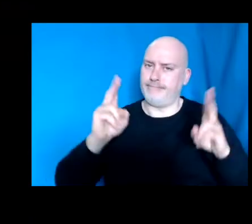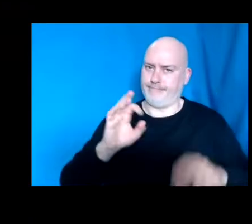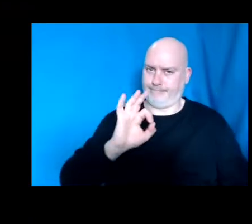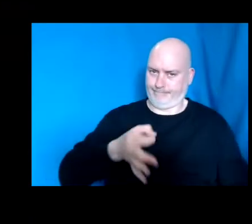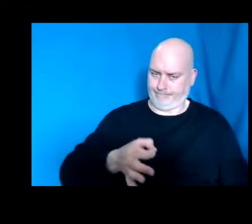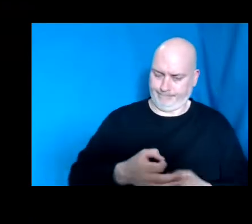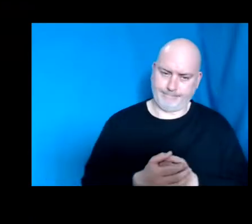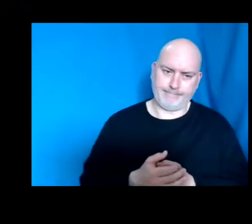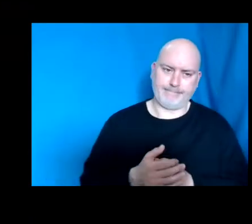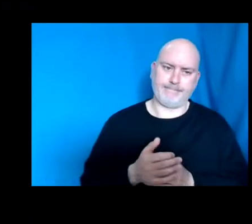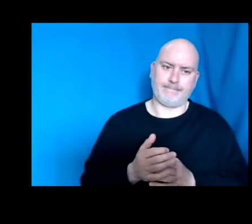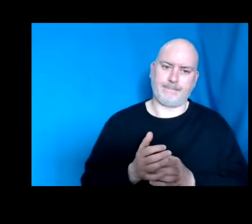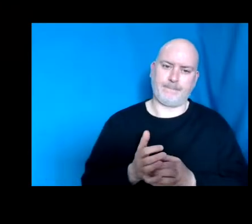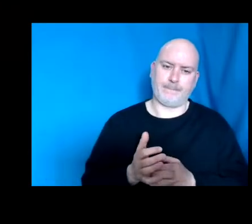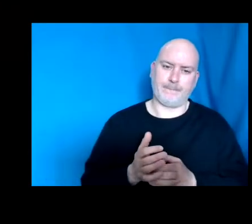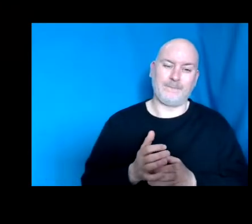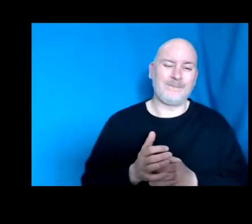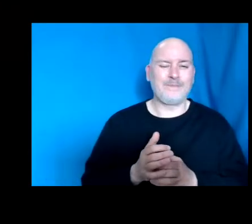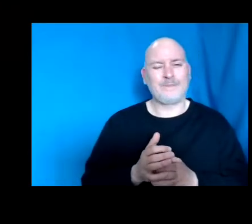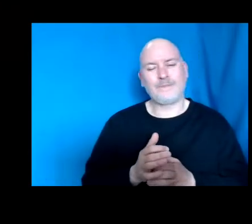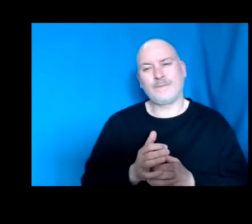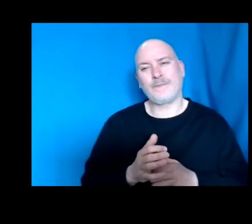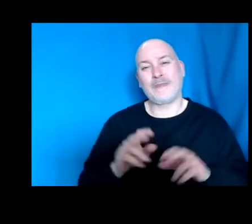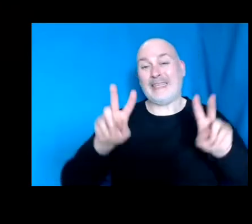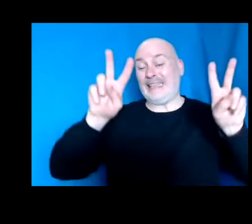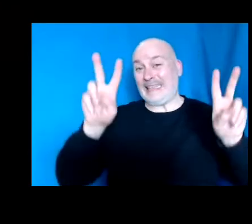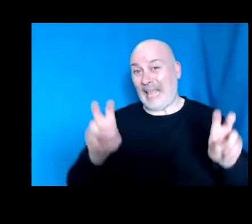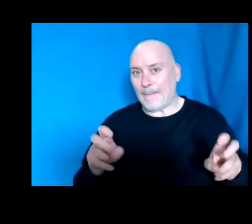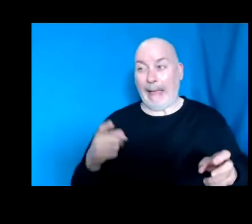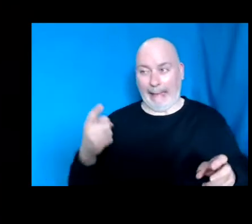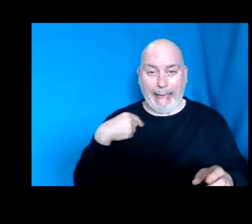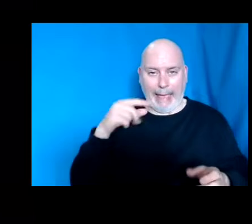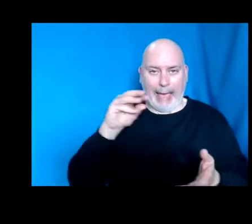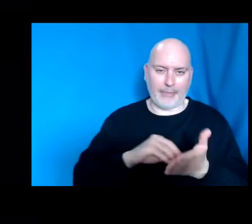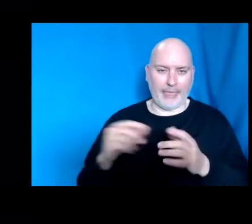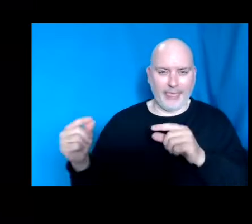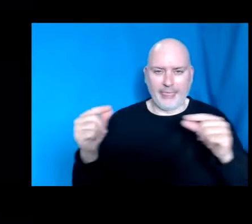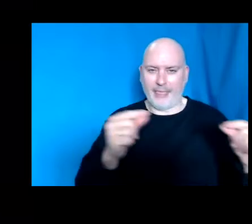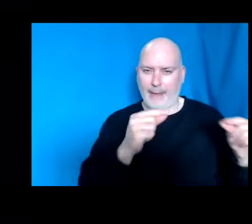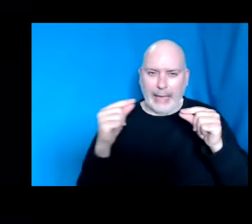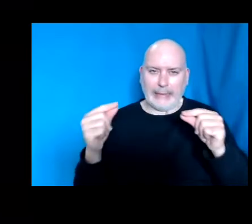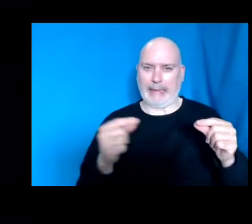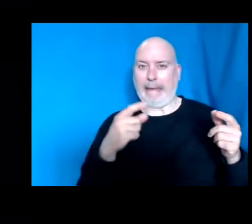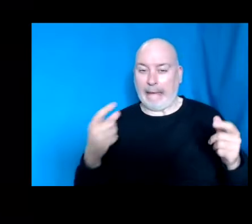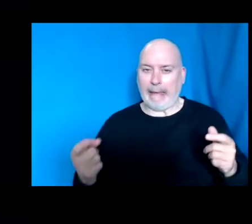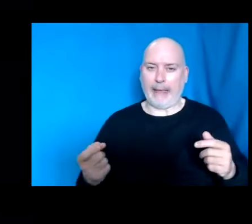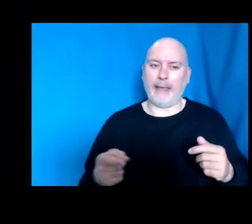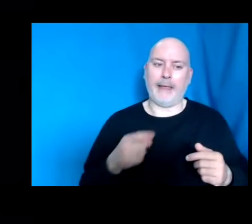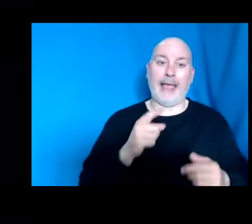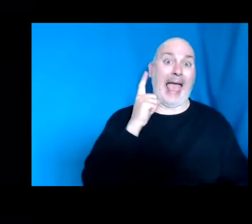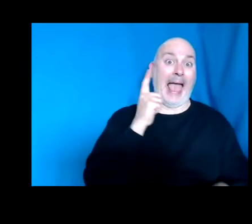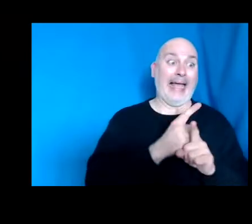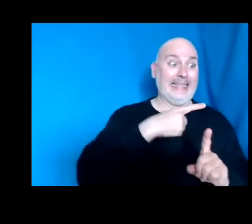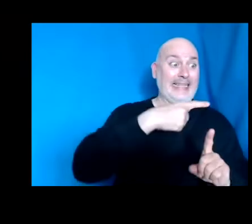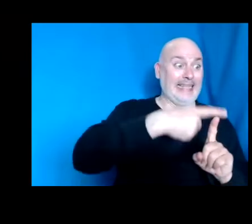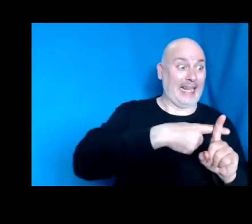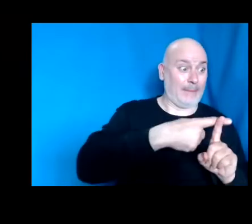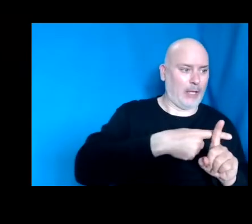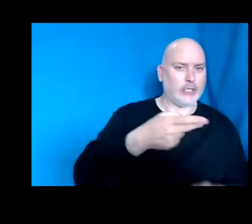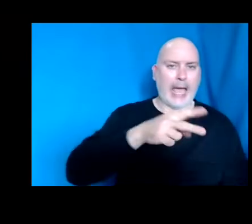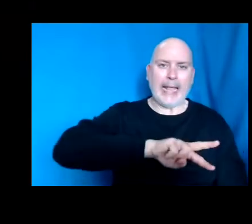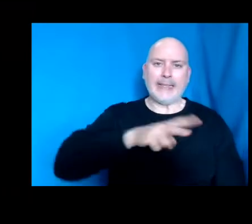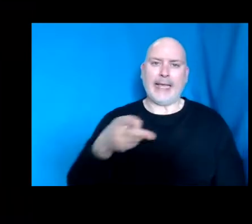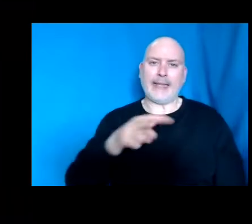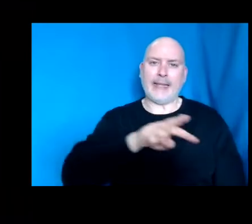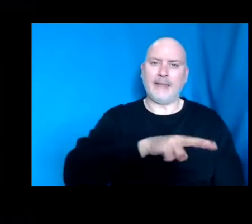Respecto al tema un poquito discutible de si alternar o no alternar los antitérmicos durante la fiebre, lo